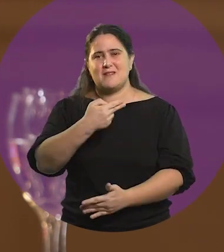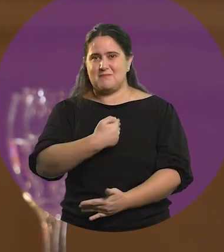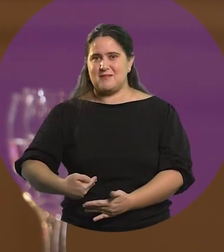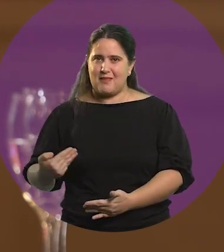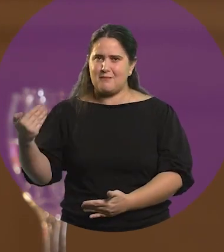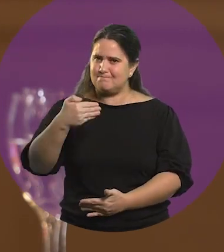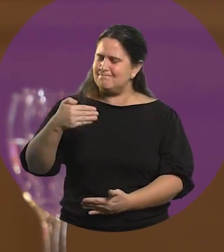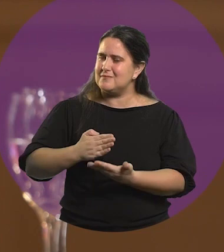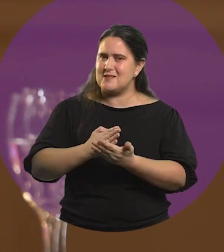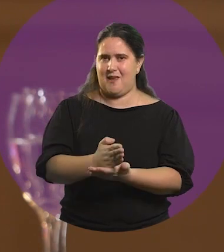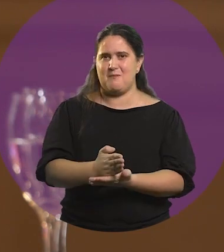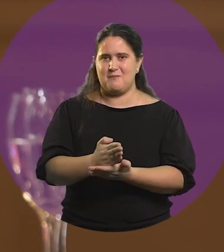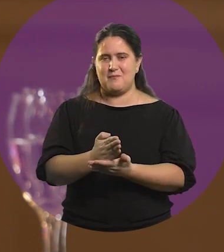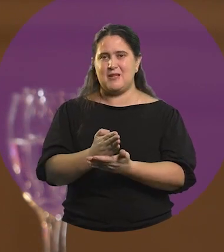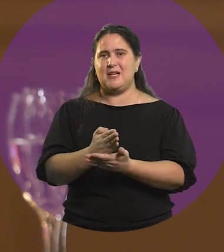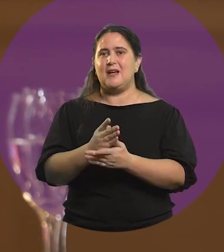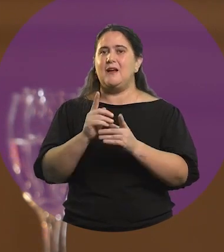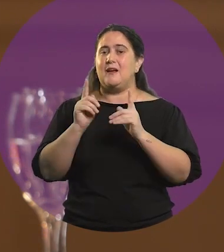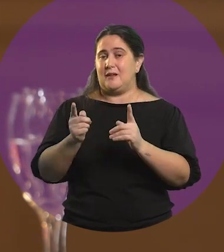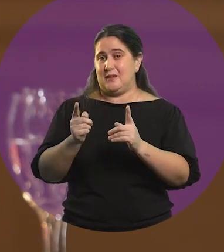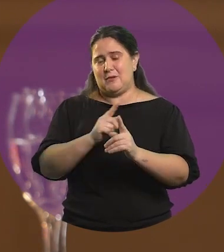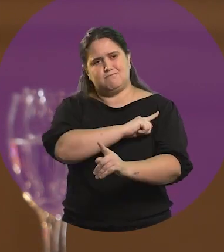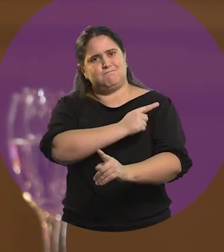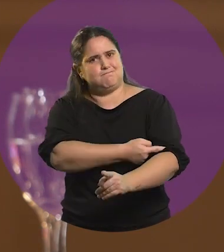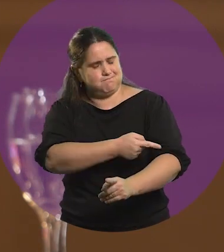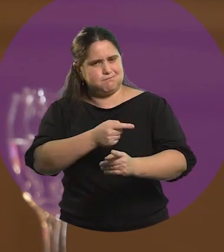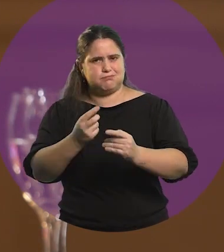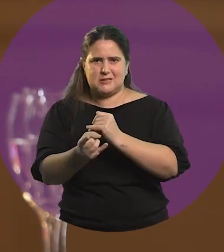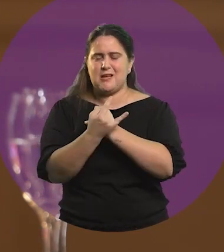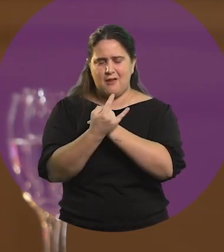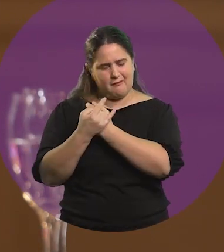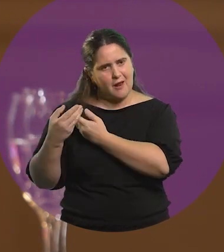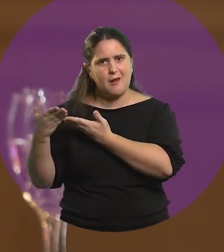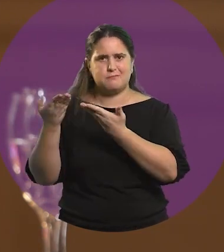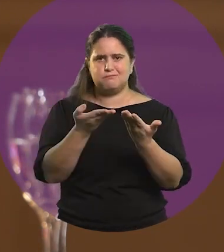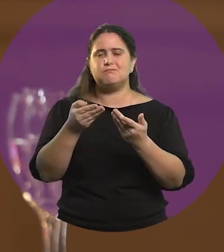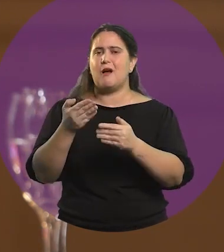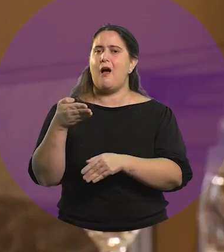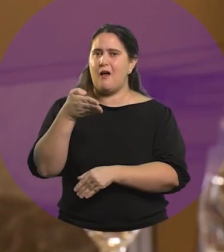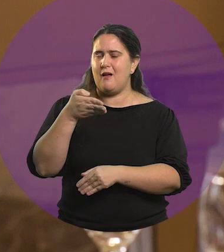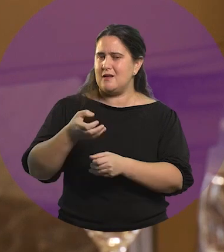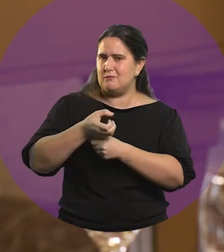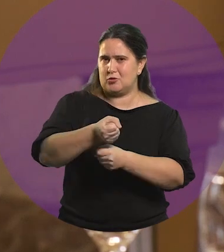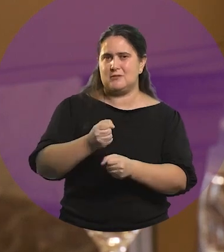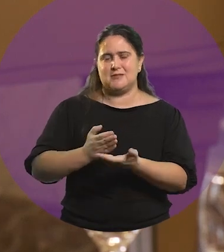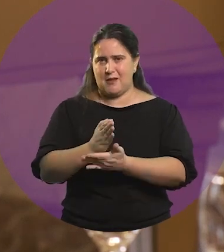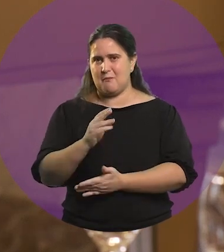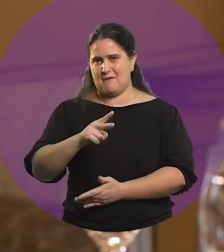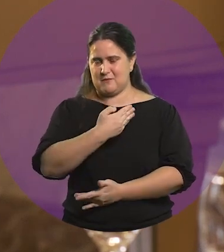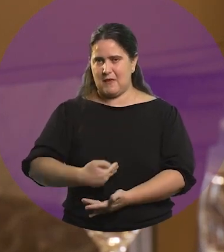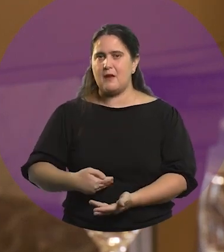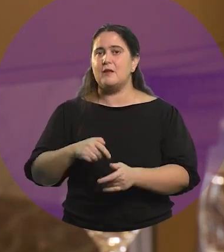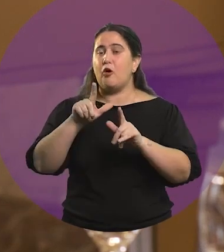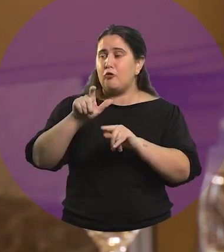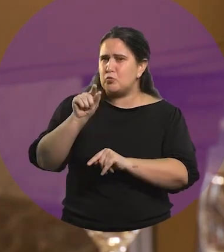siempre ha acompañado estas instancias y los esfuerzos que ha hecho Ceibal en este sentido, que obviamente son